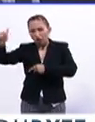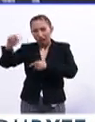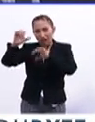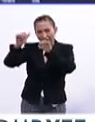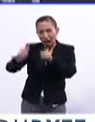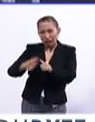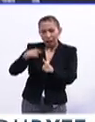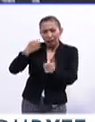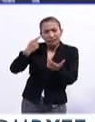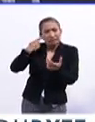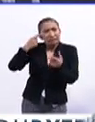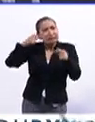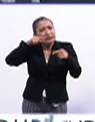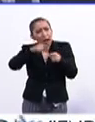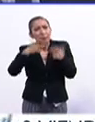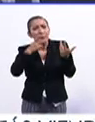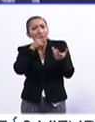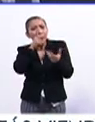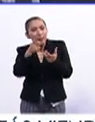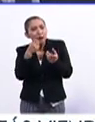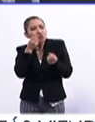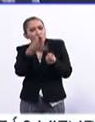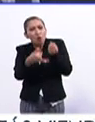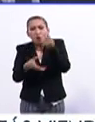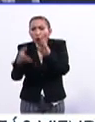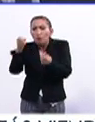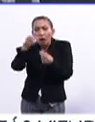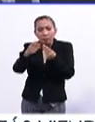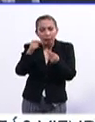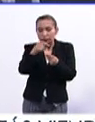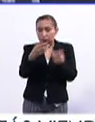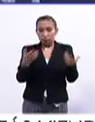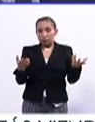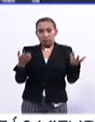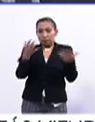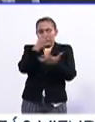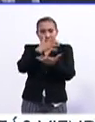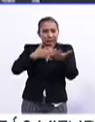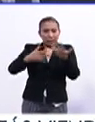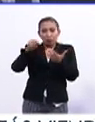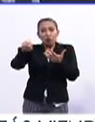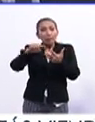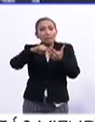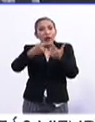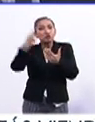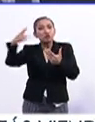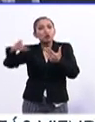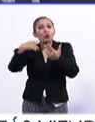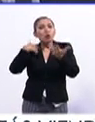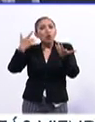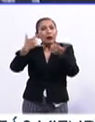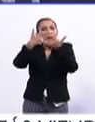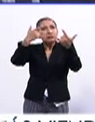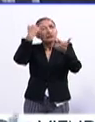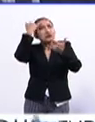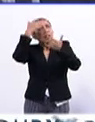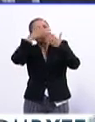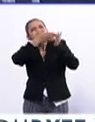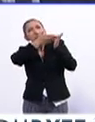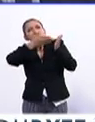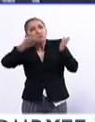artes desde luego a través de la palabra se había logrado comenzarán su propia recuerdo